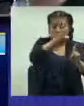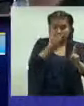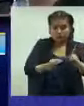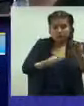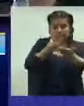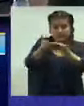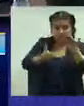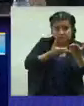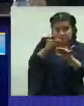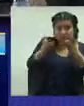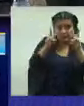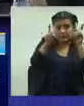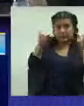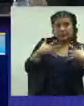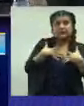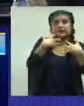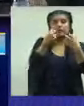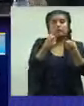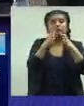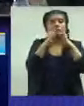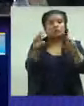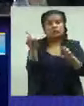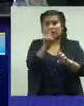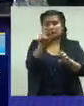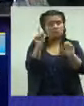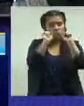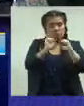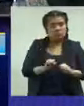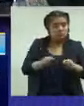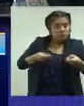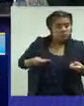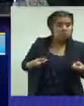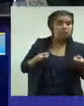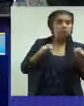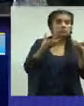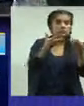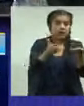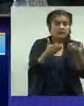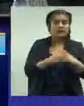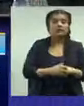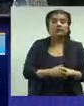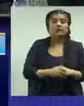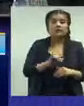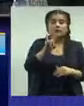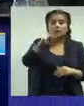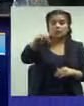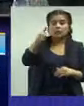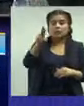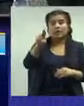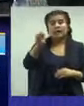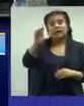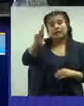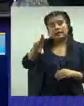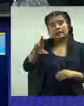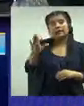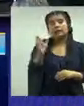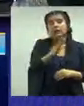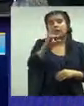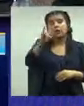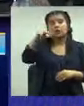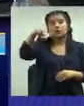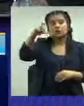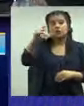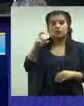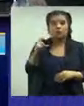prestan los servicios que como salud pública no estamos nosotros dándolos, como UNAER, UNOP,